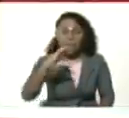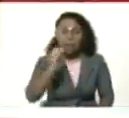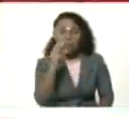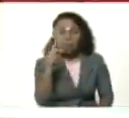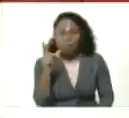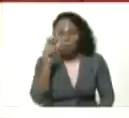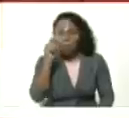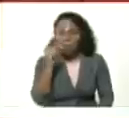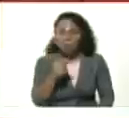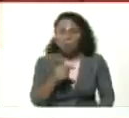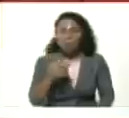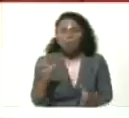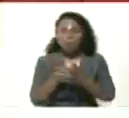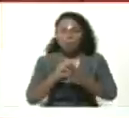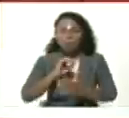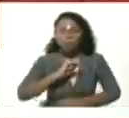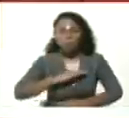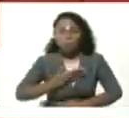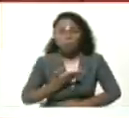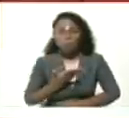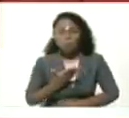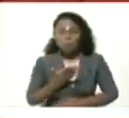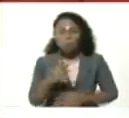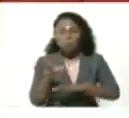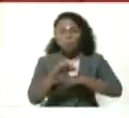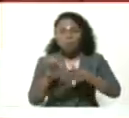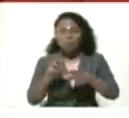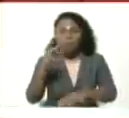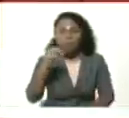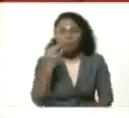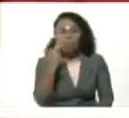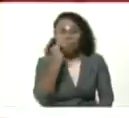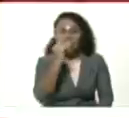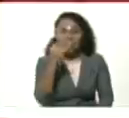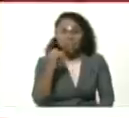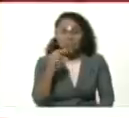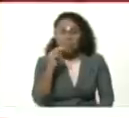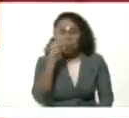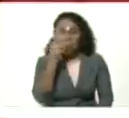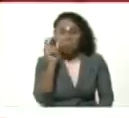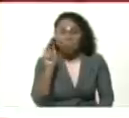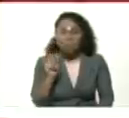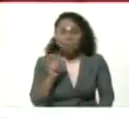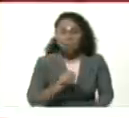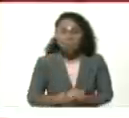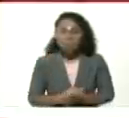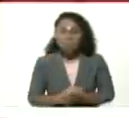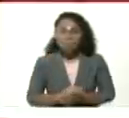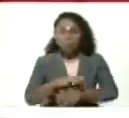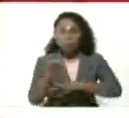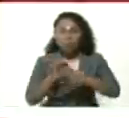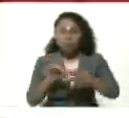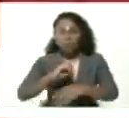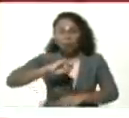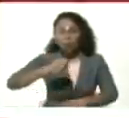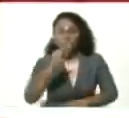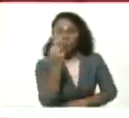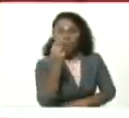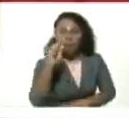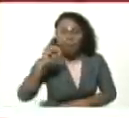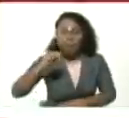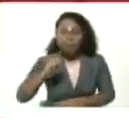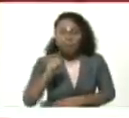partido Podemos. Municipio Mariño, Antoli Cuello. Municipio Península de Macanao, Juan Vázquez.